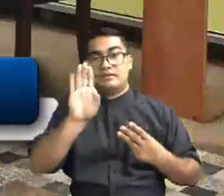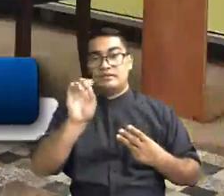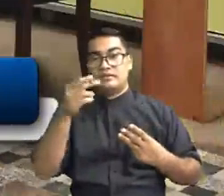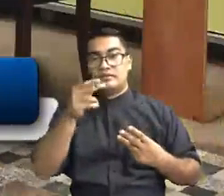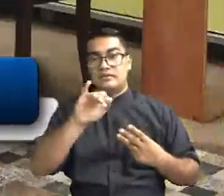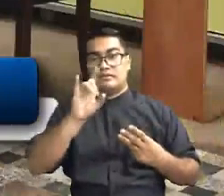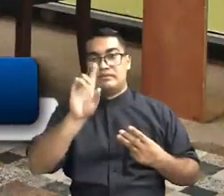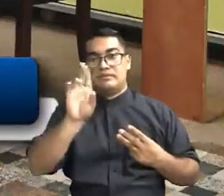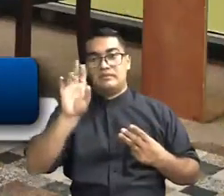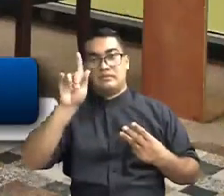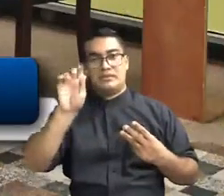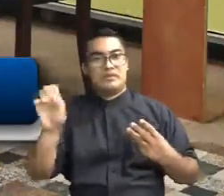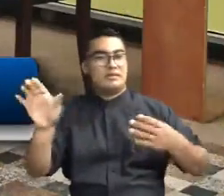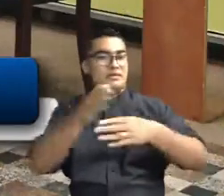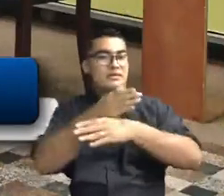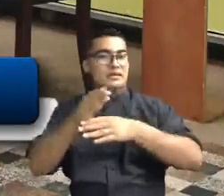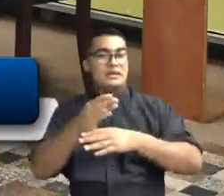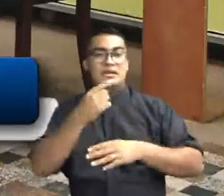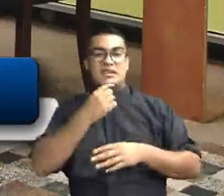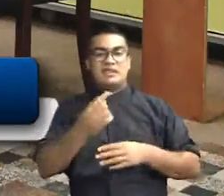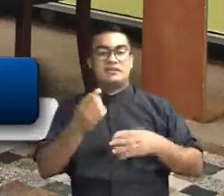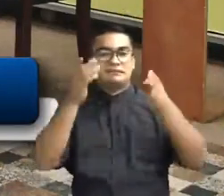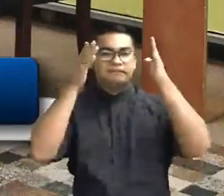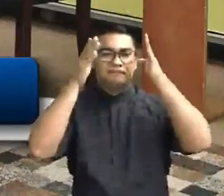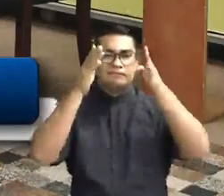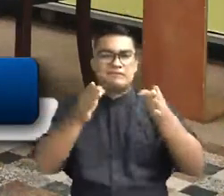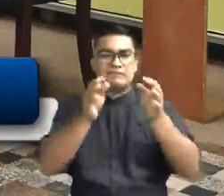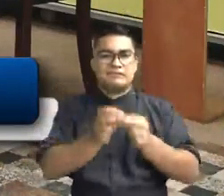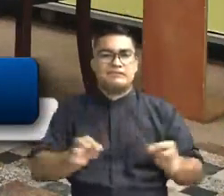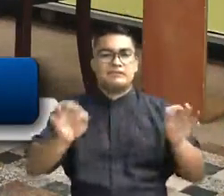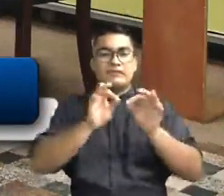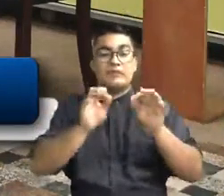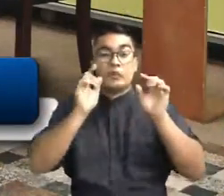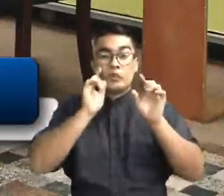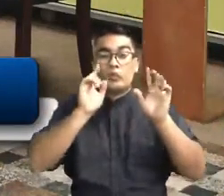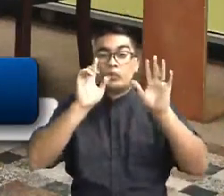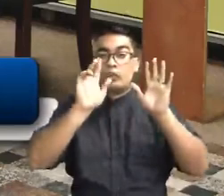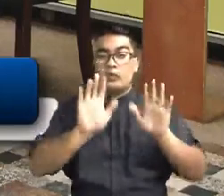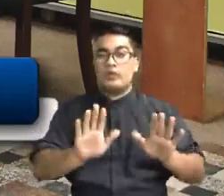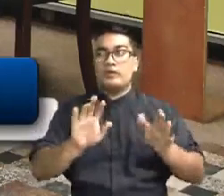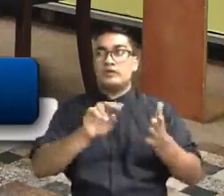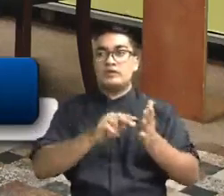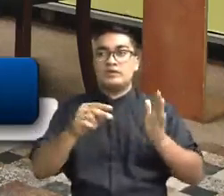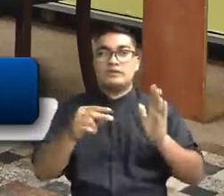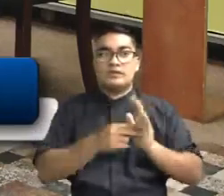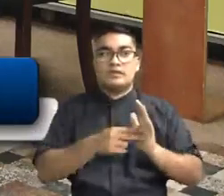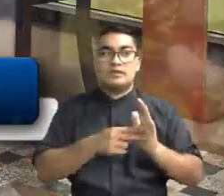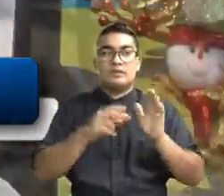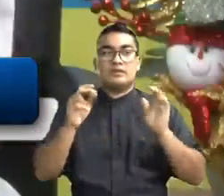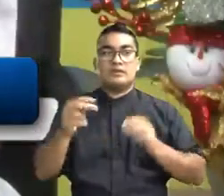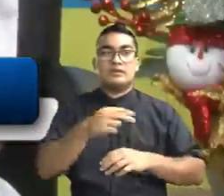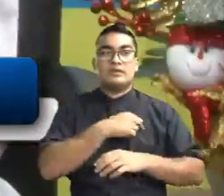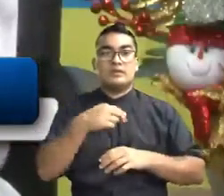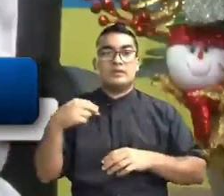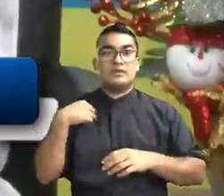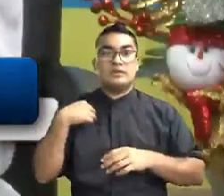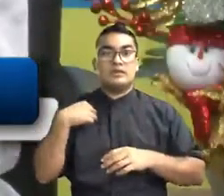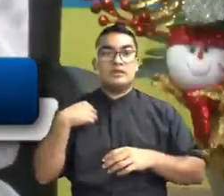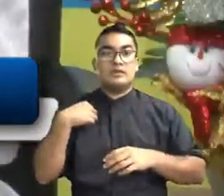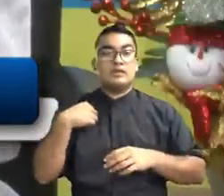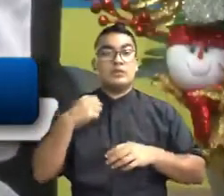tenemos, el enfoque aquí en prevención va orientado más a eliminar el hábito del